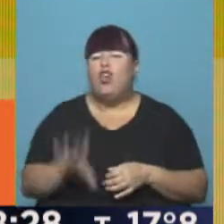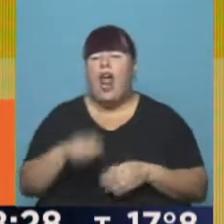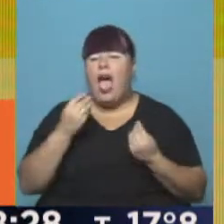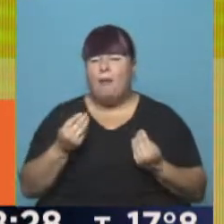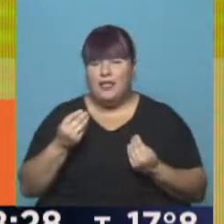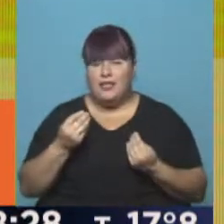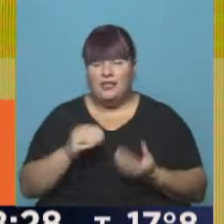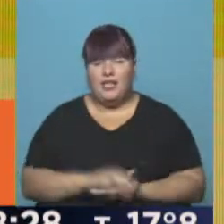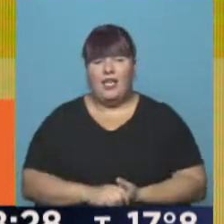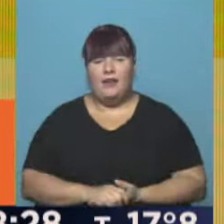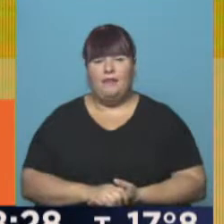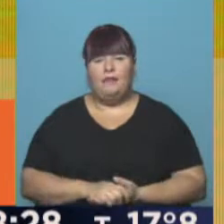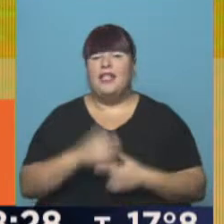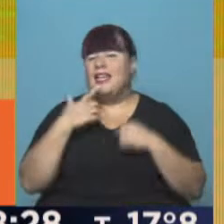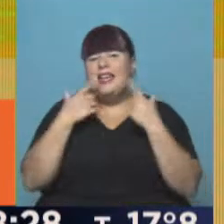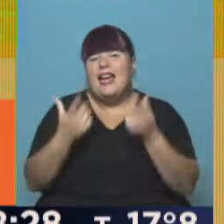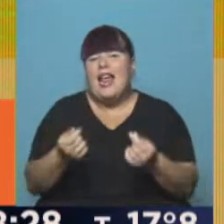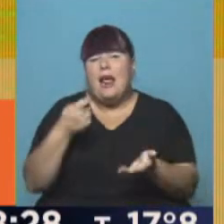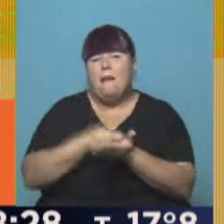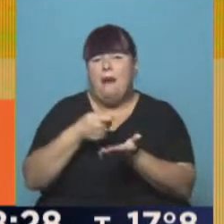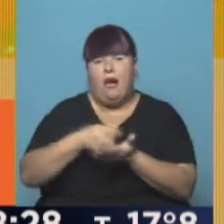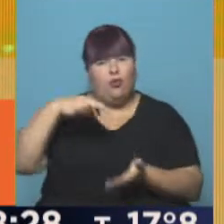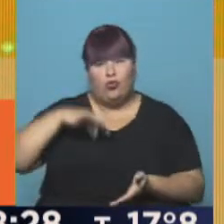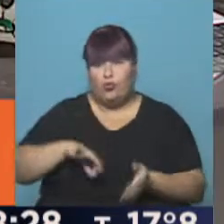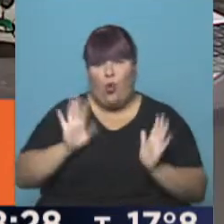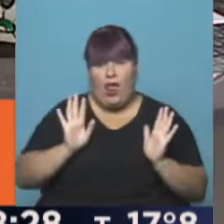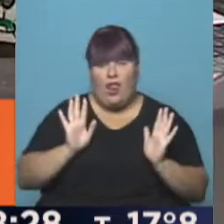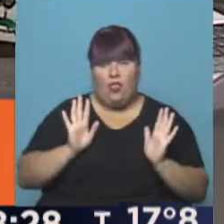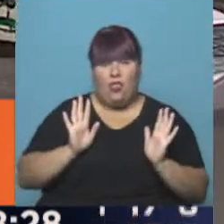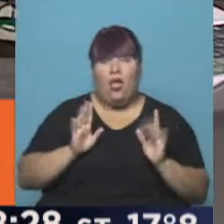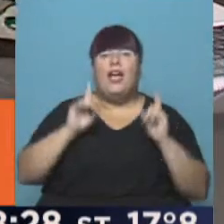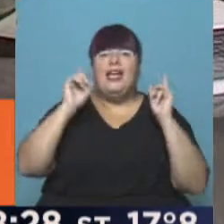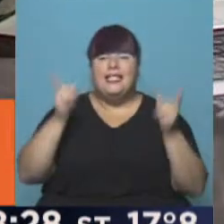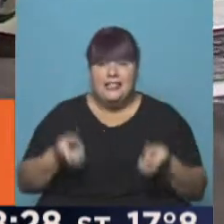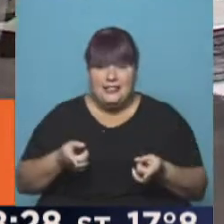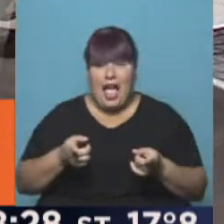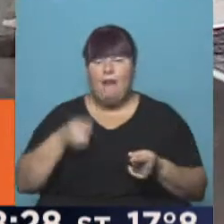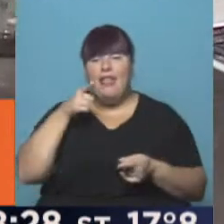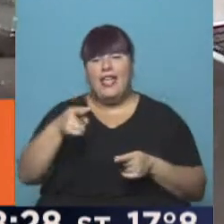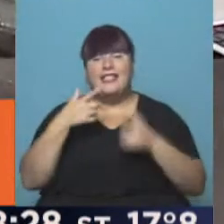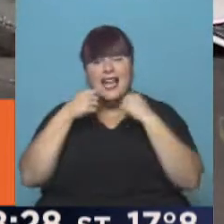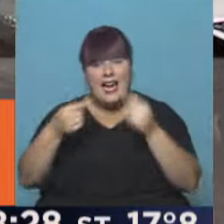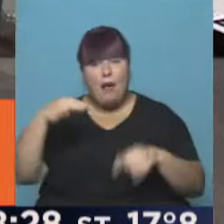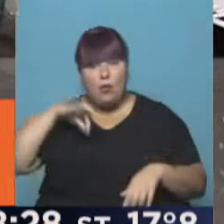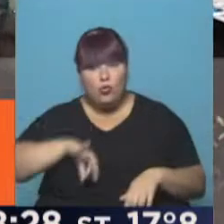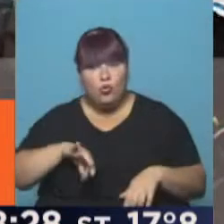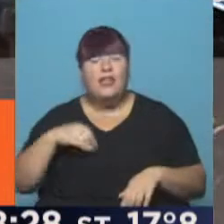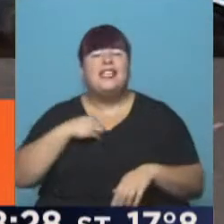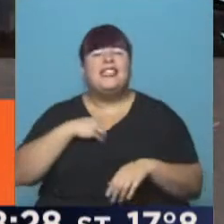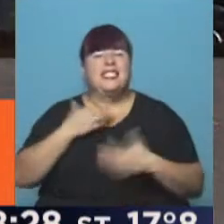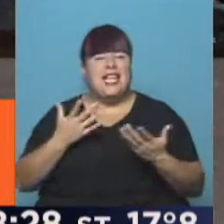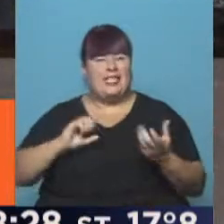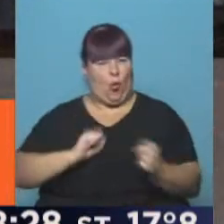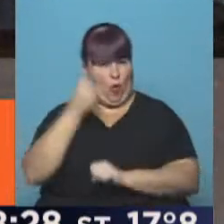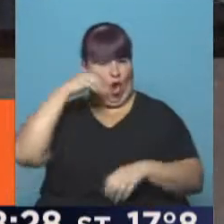hace es reclamar que le paguen su salario y además de ese reclamo salarial lo que siente también es